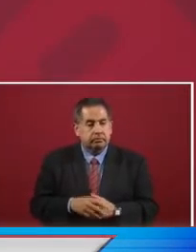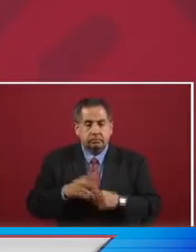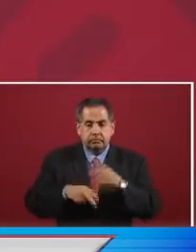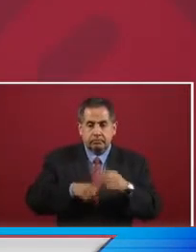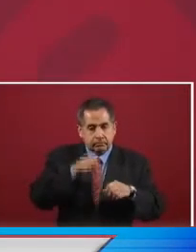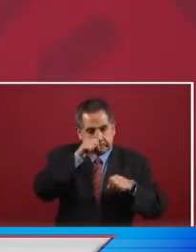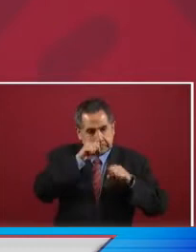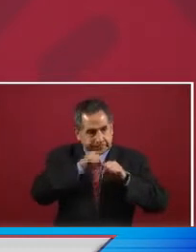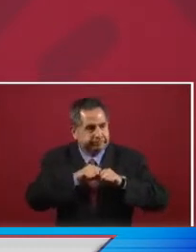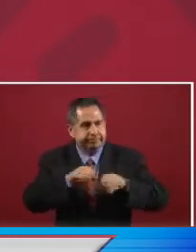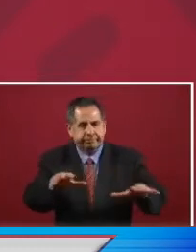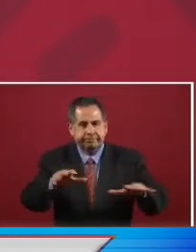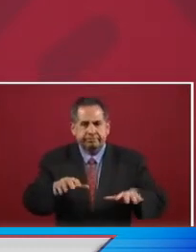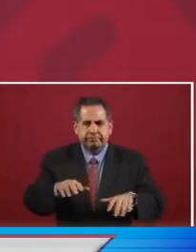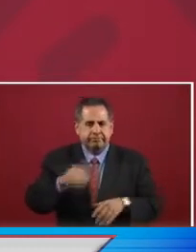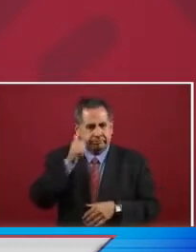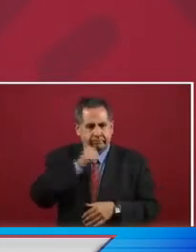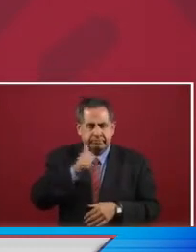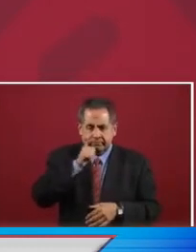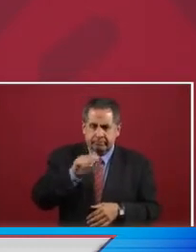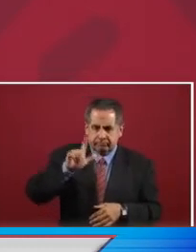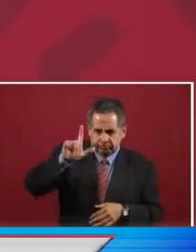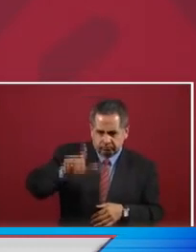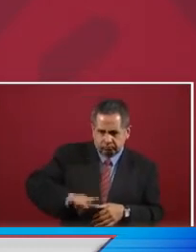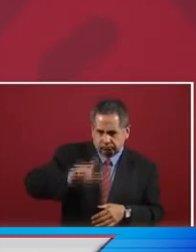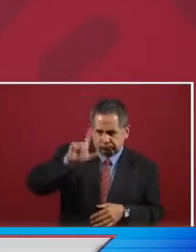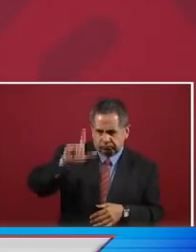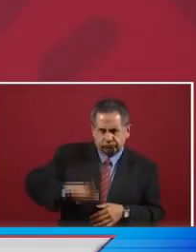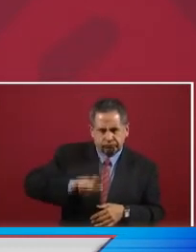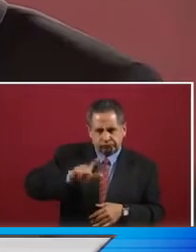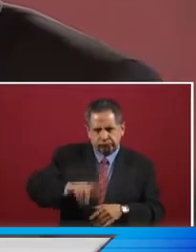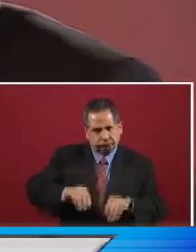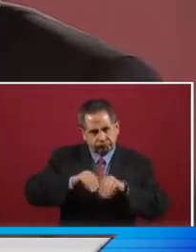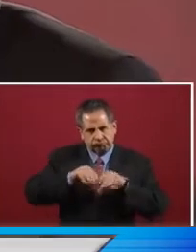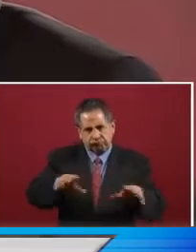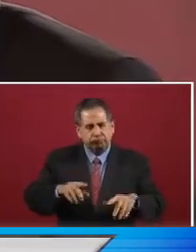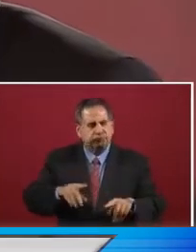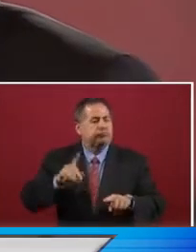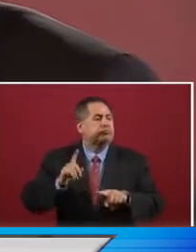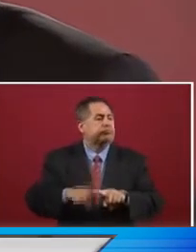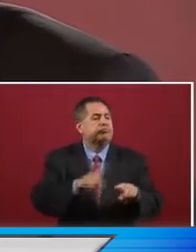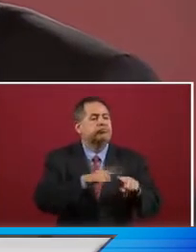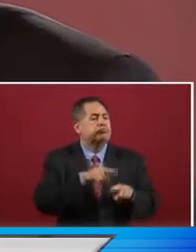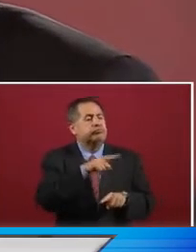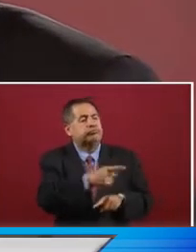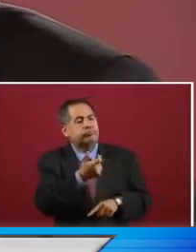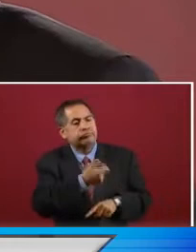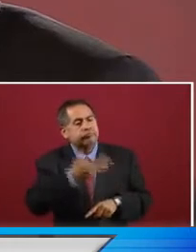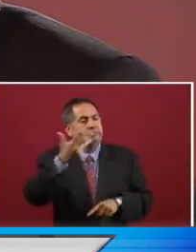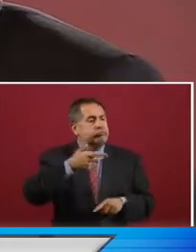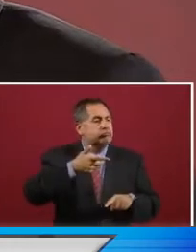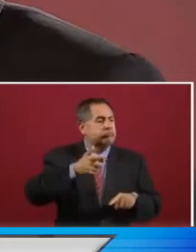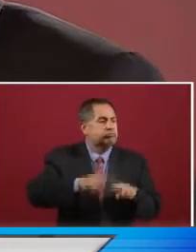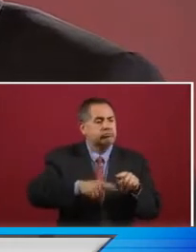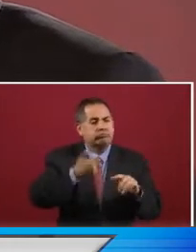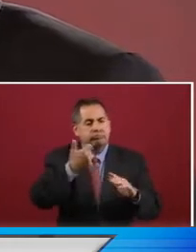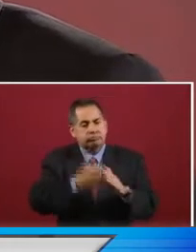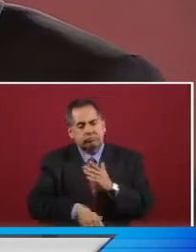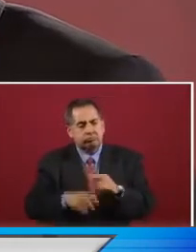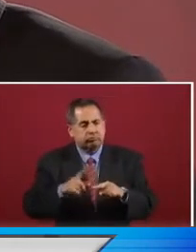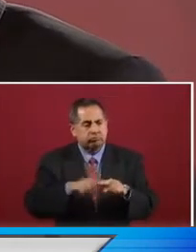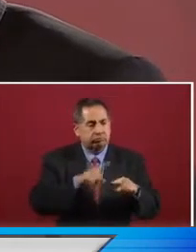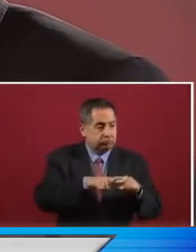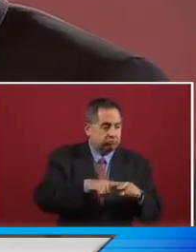de la gasolina es empoderando a los consumidores, dando a conocer todos los lunes los reportes de la Profeco. Se informará el próximo lunes el número